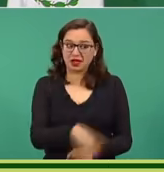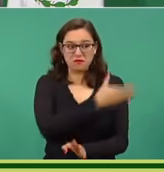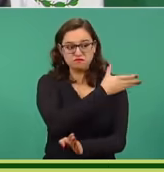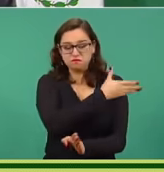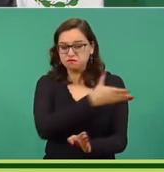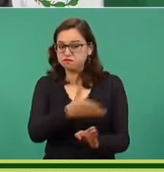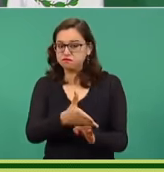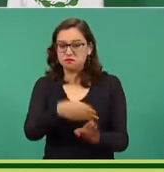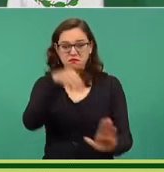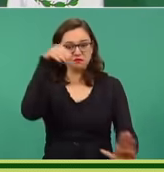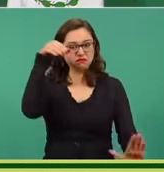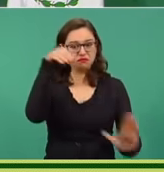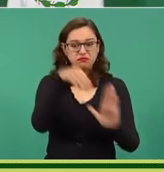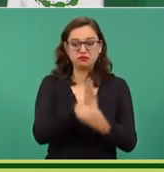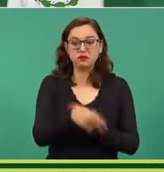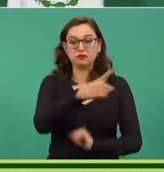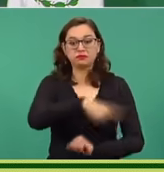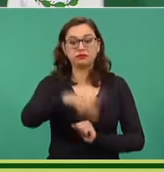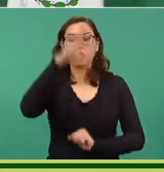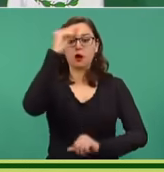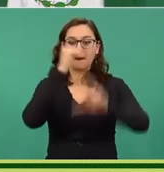la política de pillaje